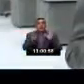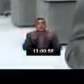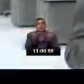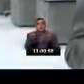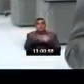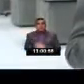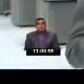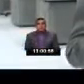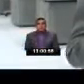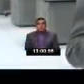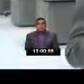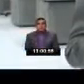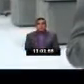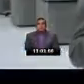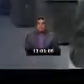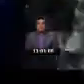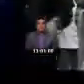Veamos.